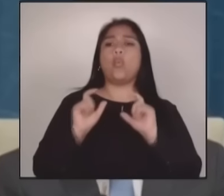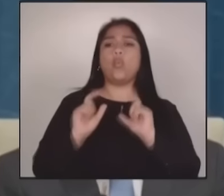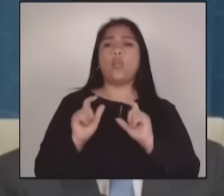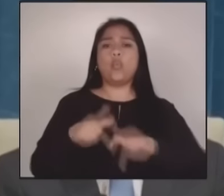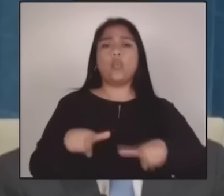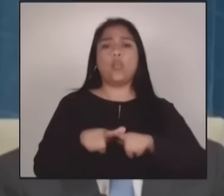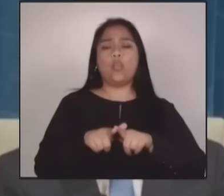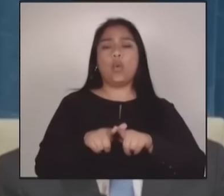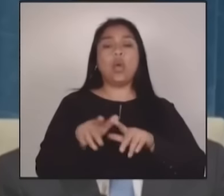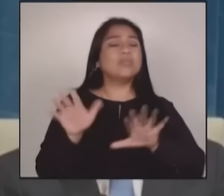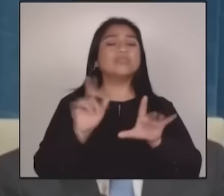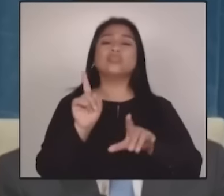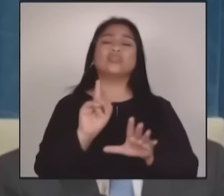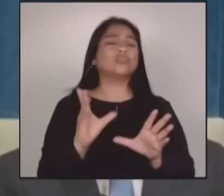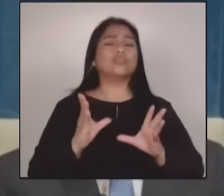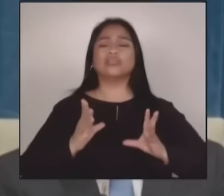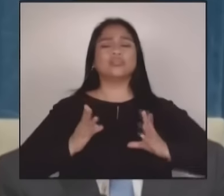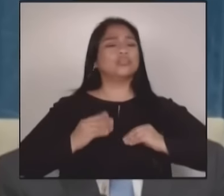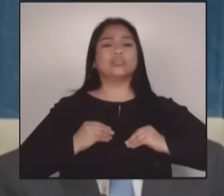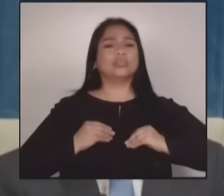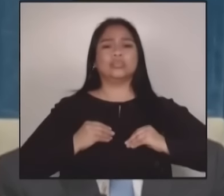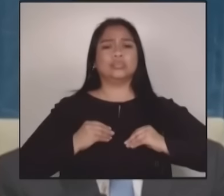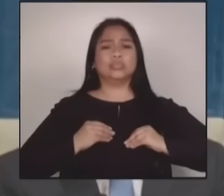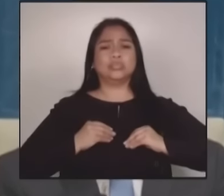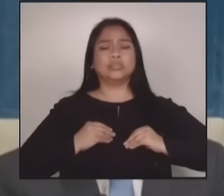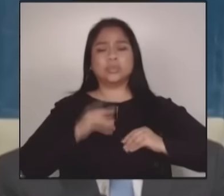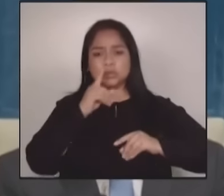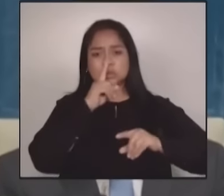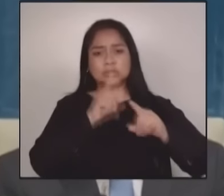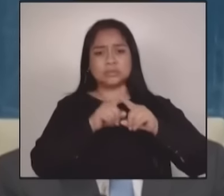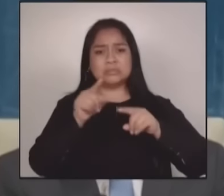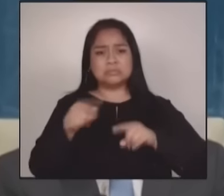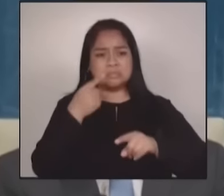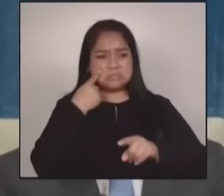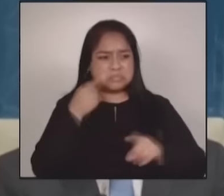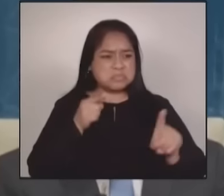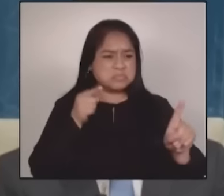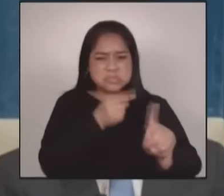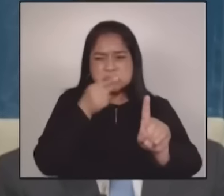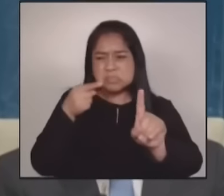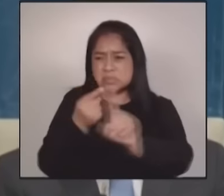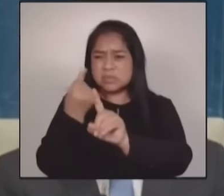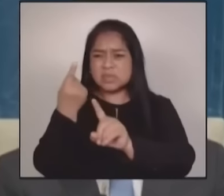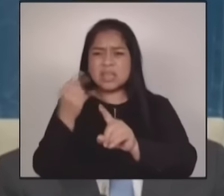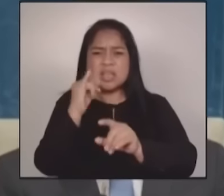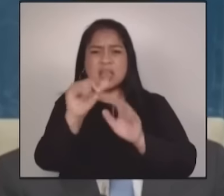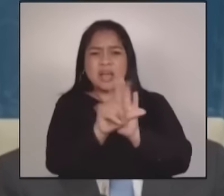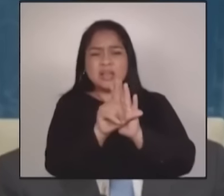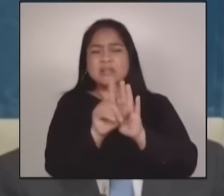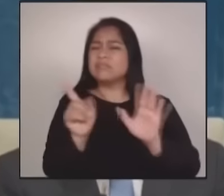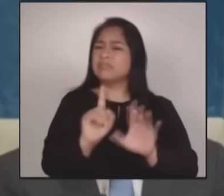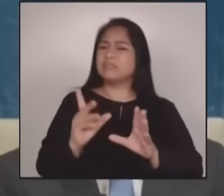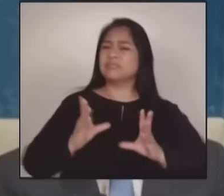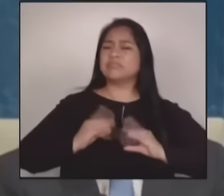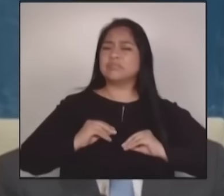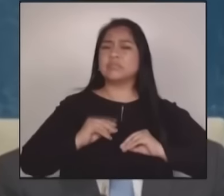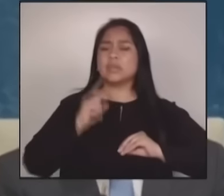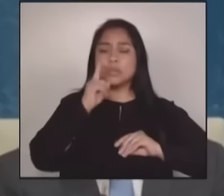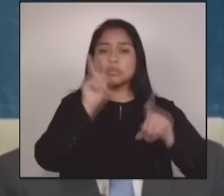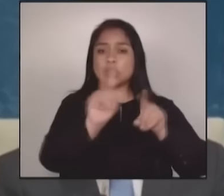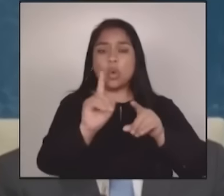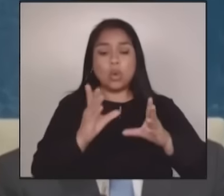No toleraremos la intolerancia y la arbitrariedad. No permitiremos que